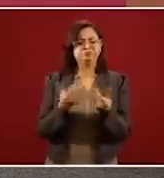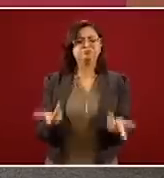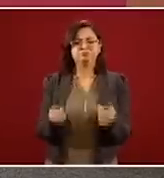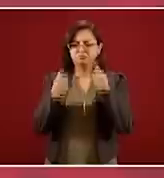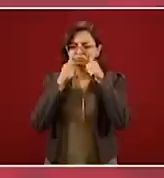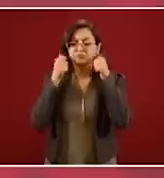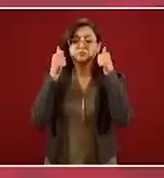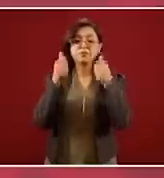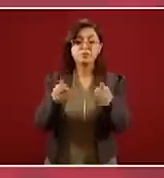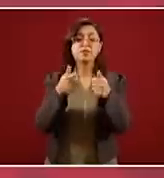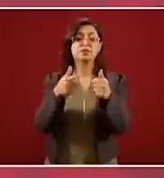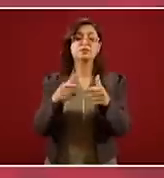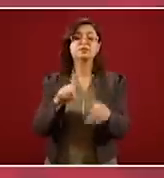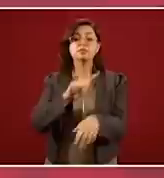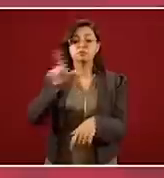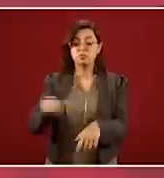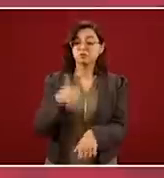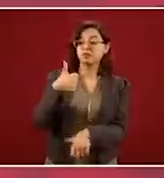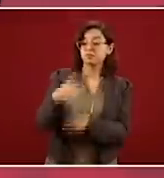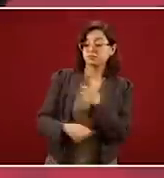y que al final del sexenio